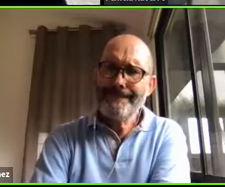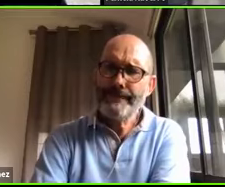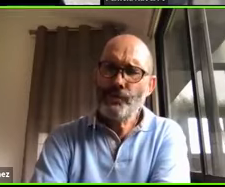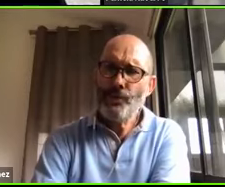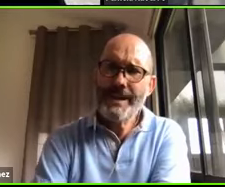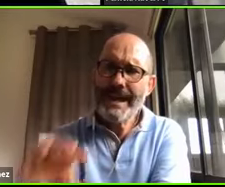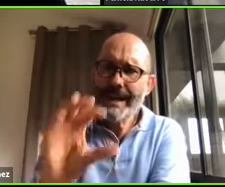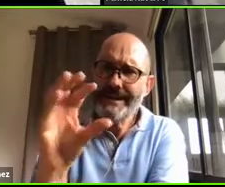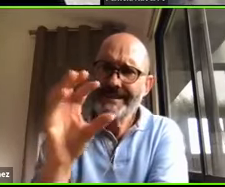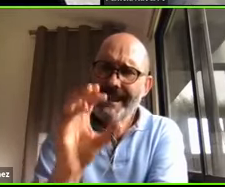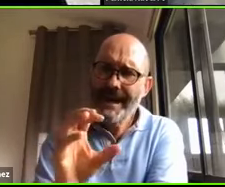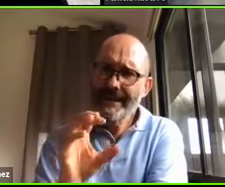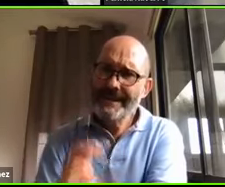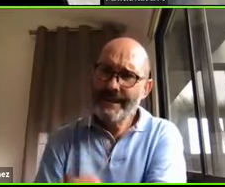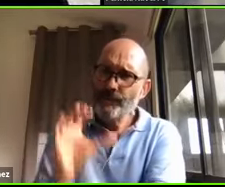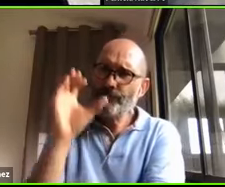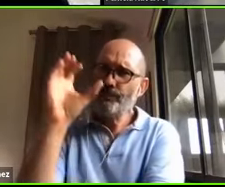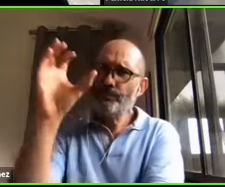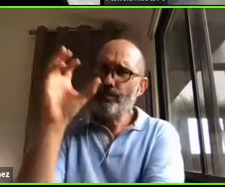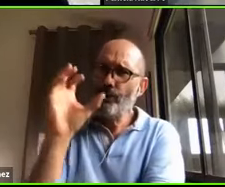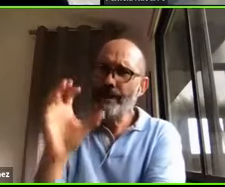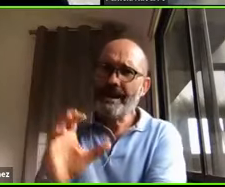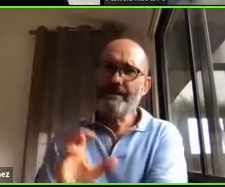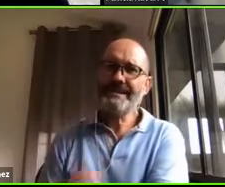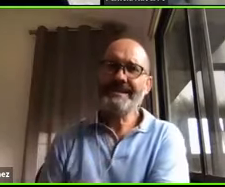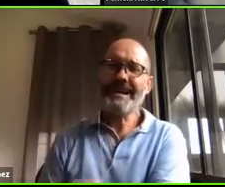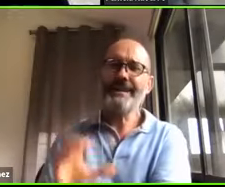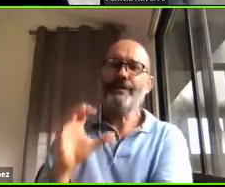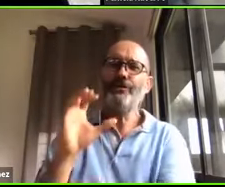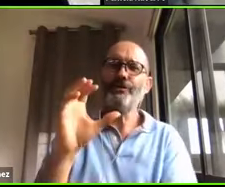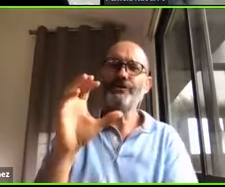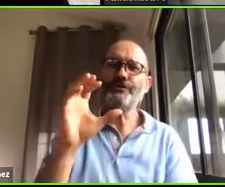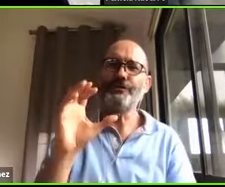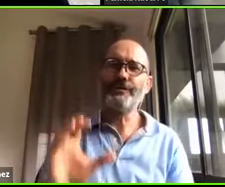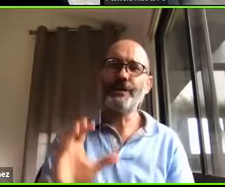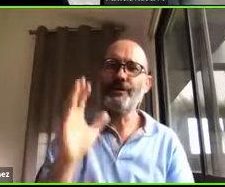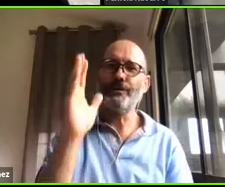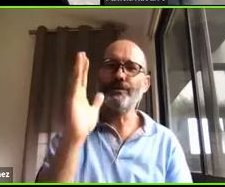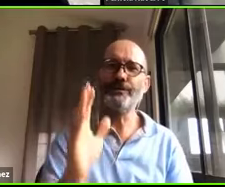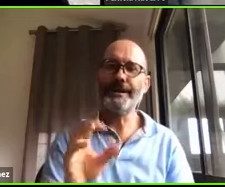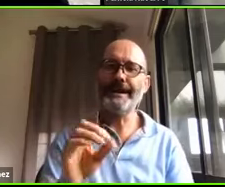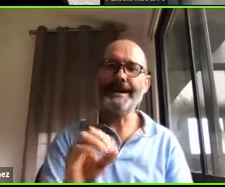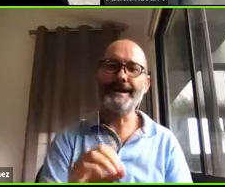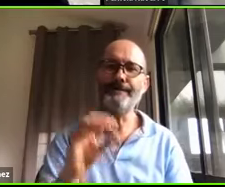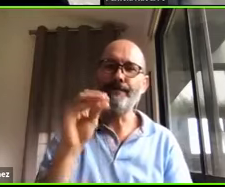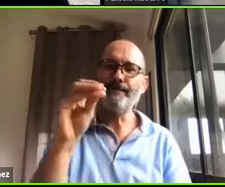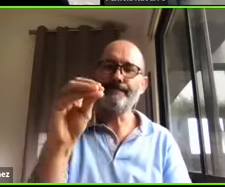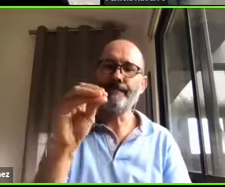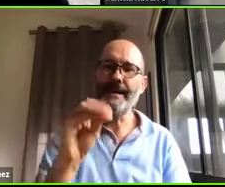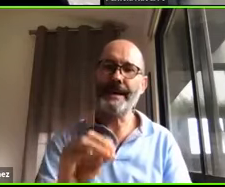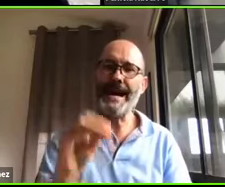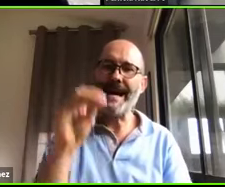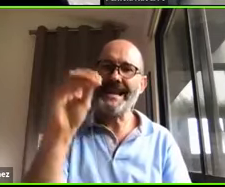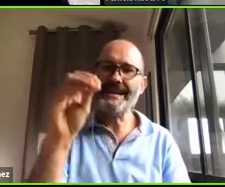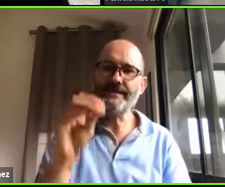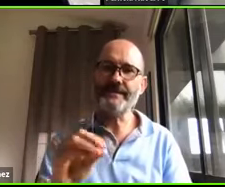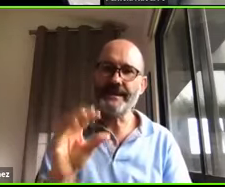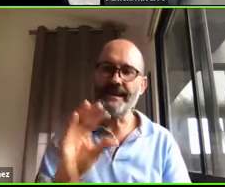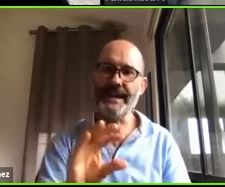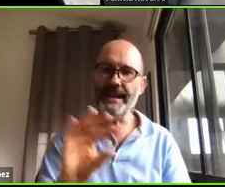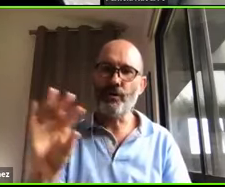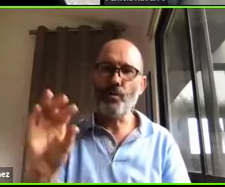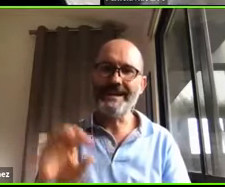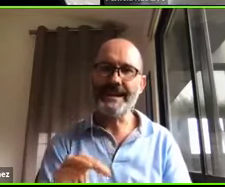yo voy a señalar digamos lo que para mí sean los los a áreas